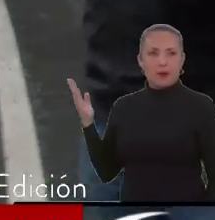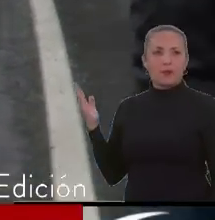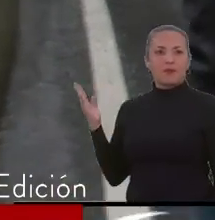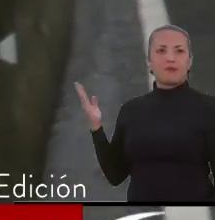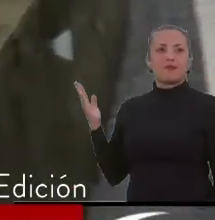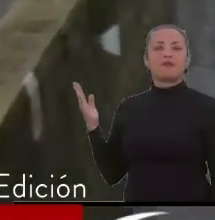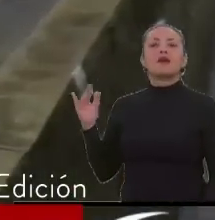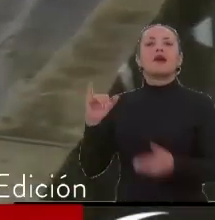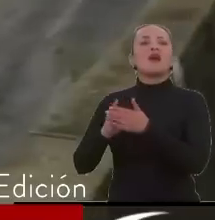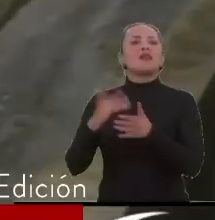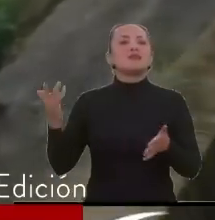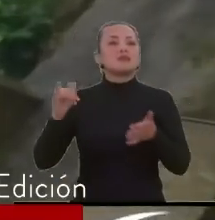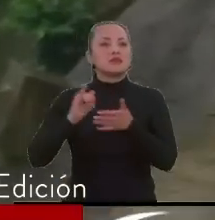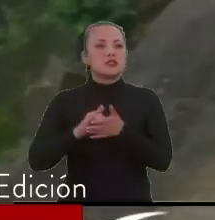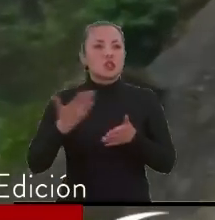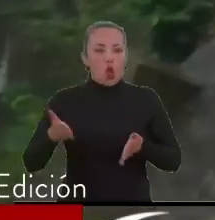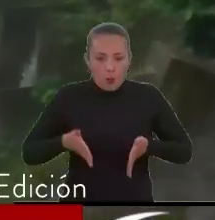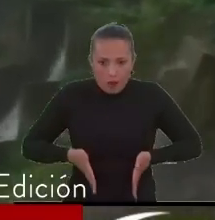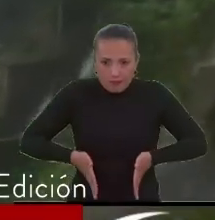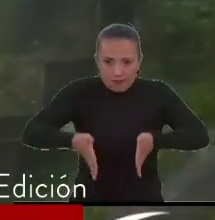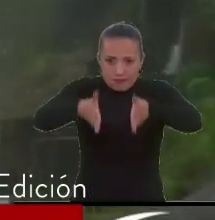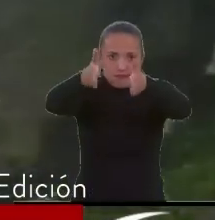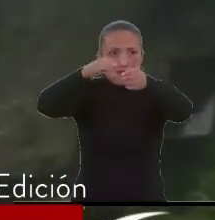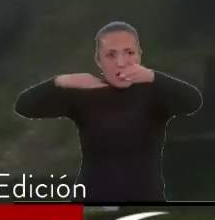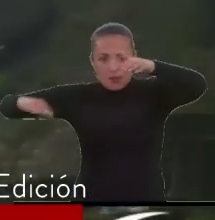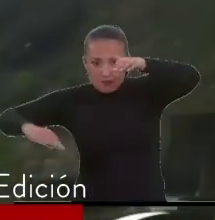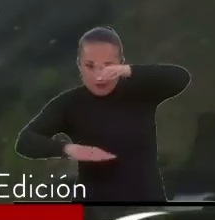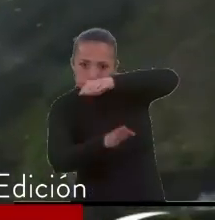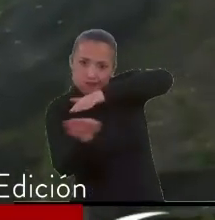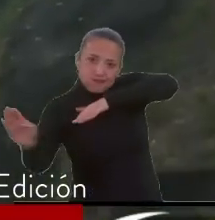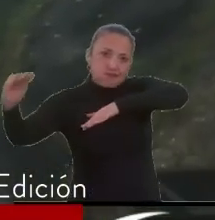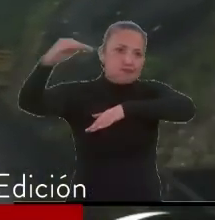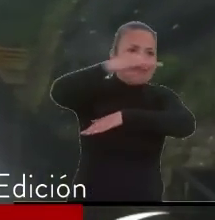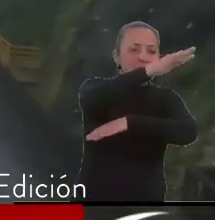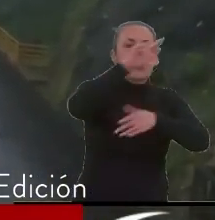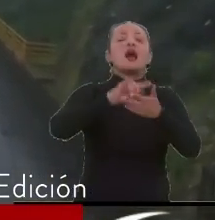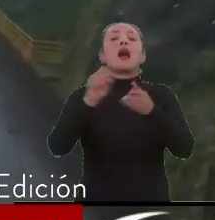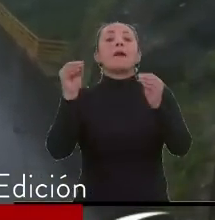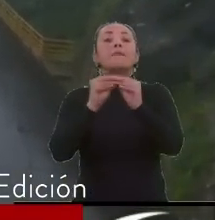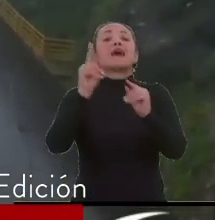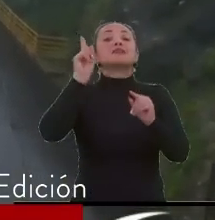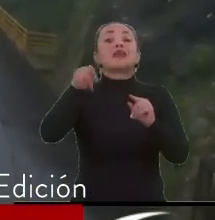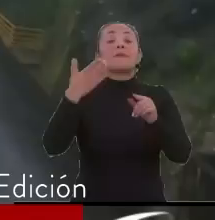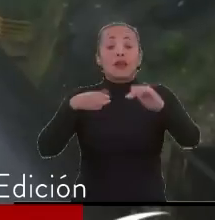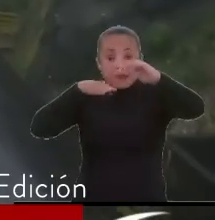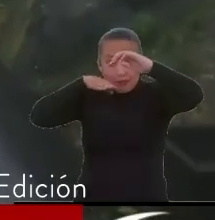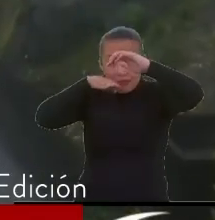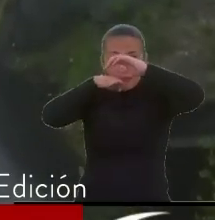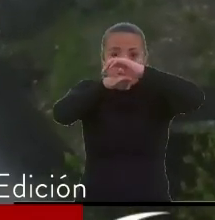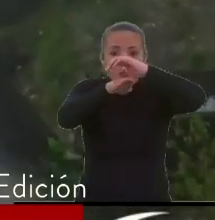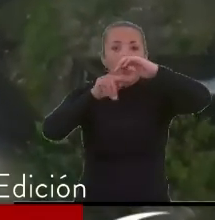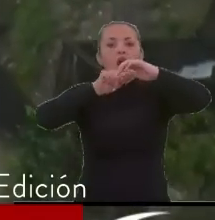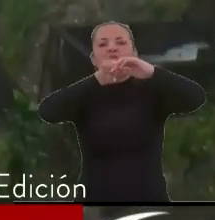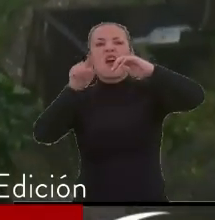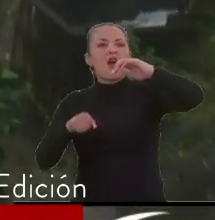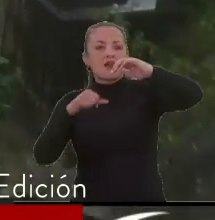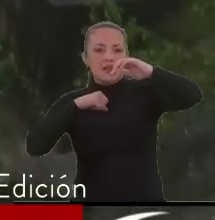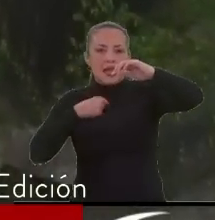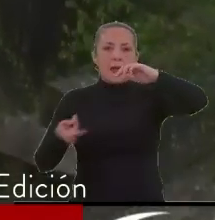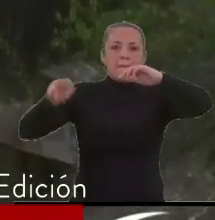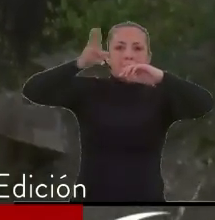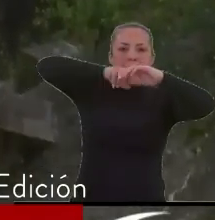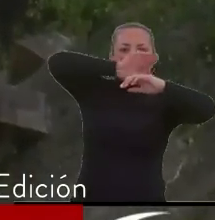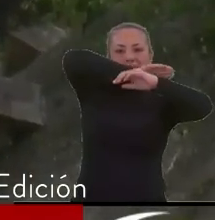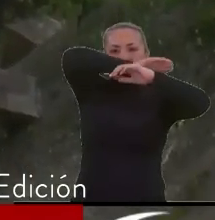con viaductos tanto en línea recta como curvos. Y en la boca de los túneles tiene revestimiento o lo que